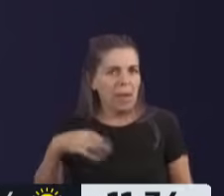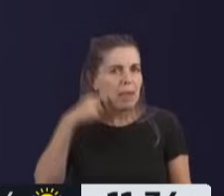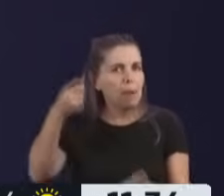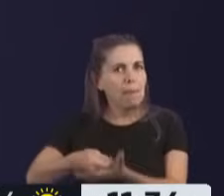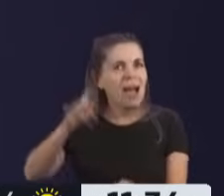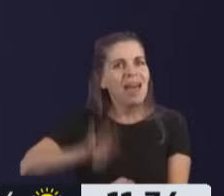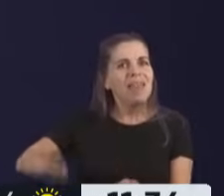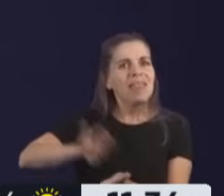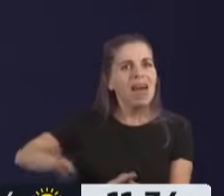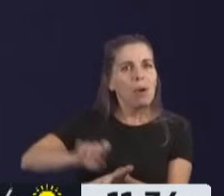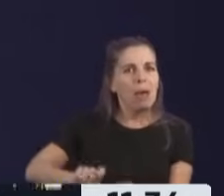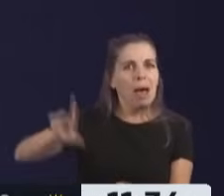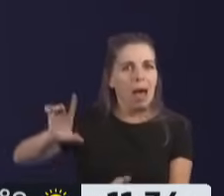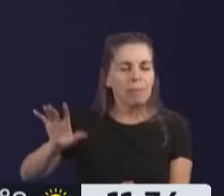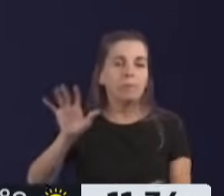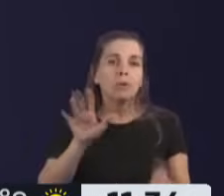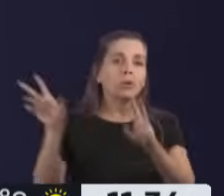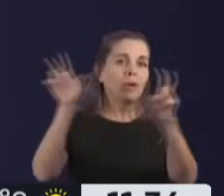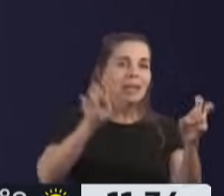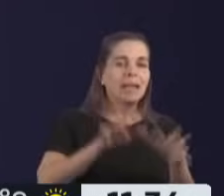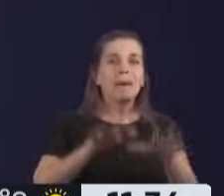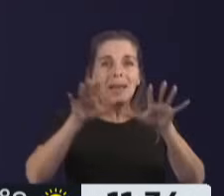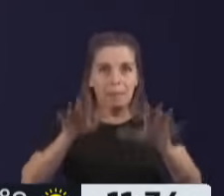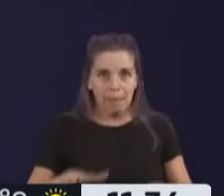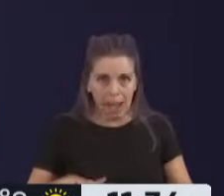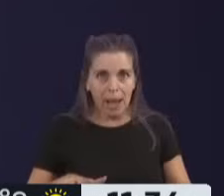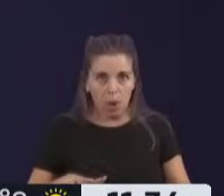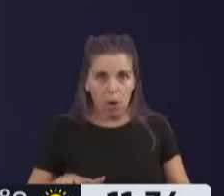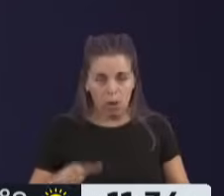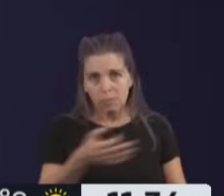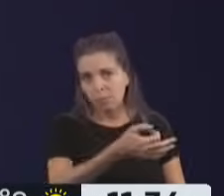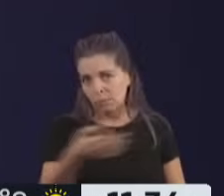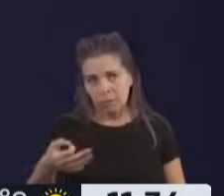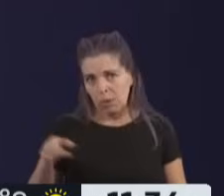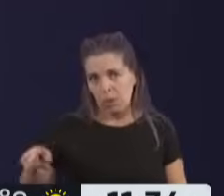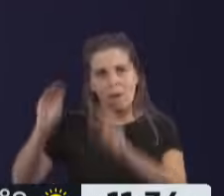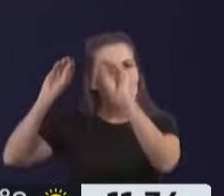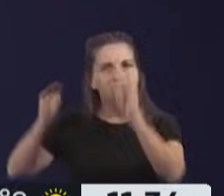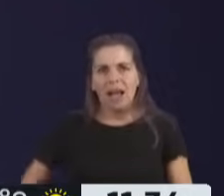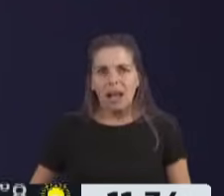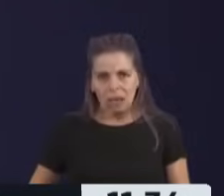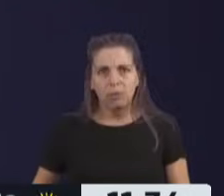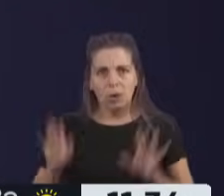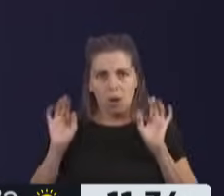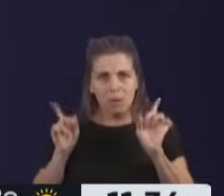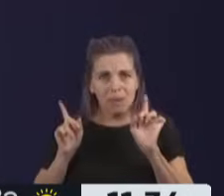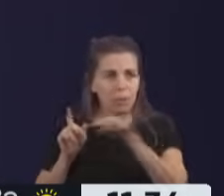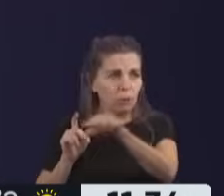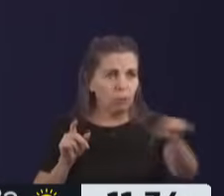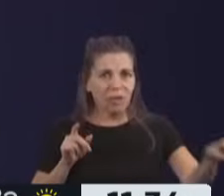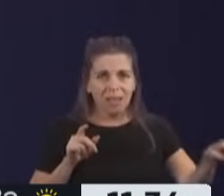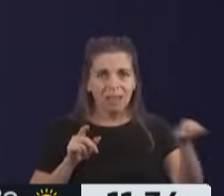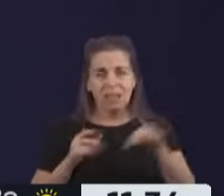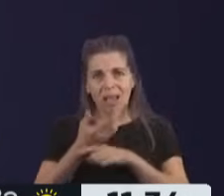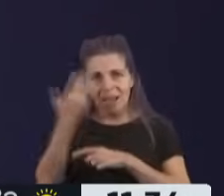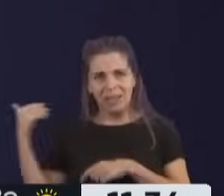con respecto al paro, no, efectivamente fue un fracaso el paro. Incluso vos no te adheriste, te vi